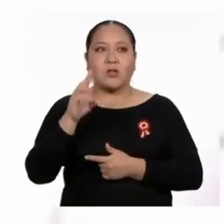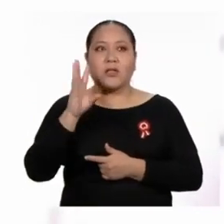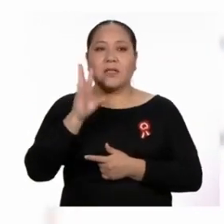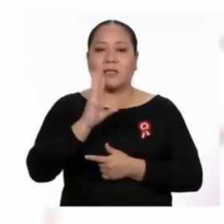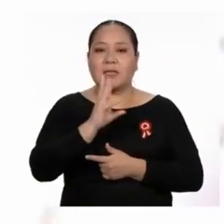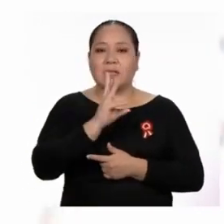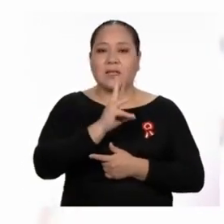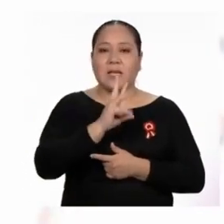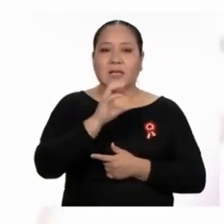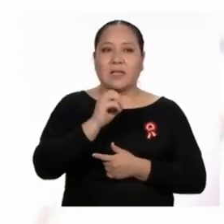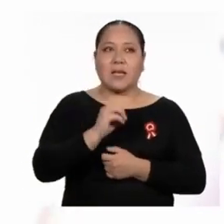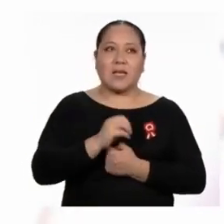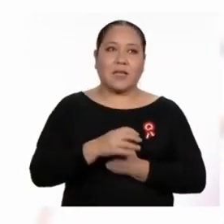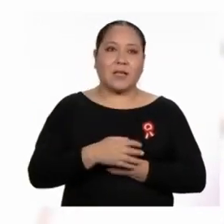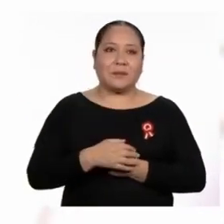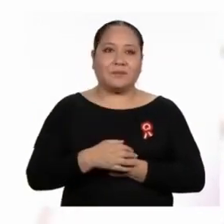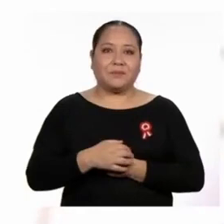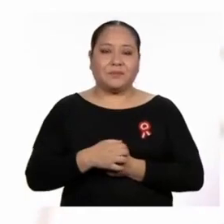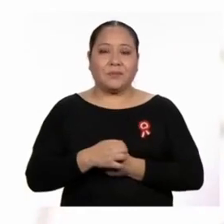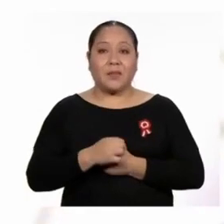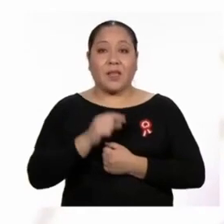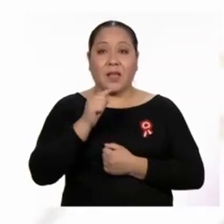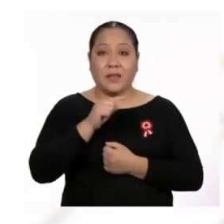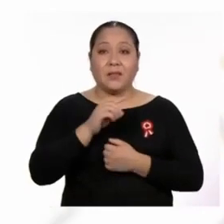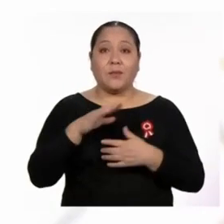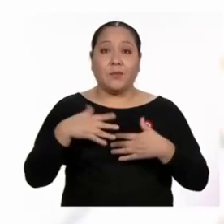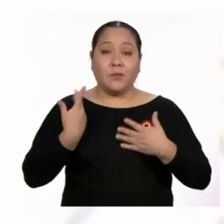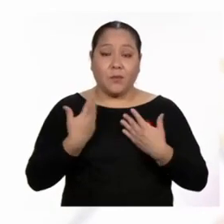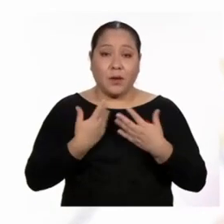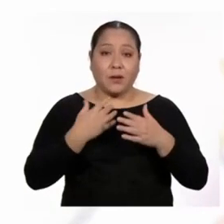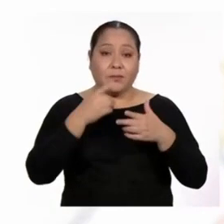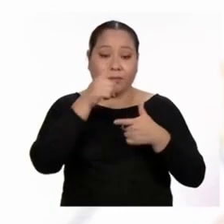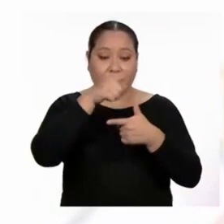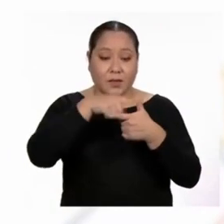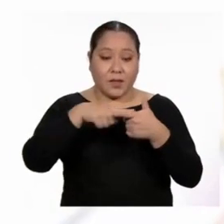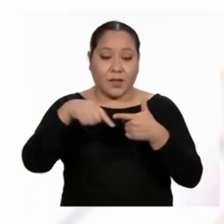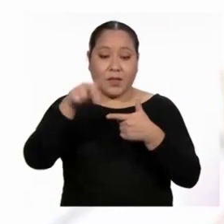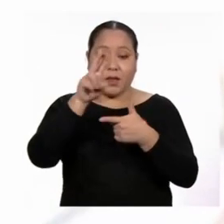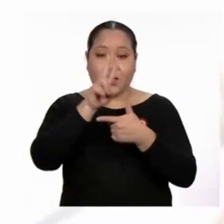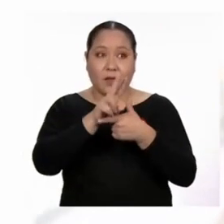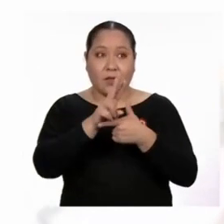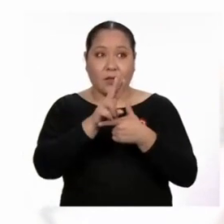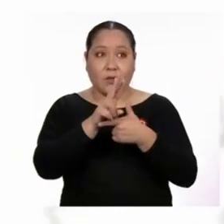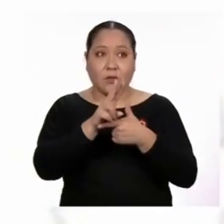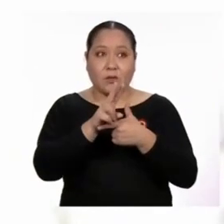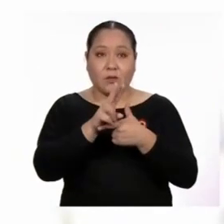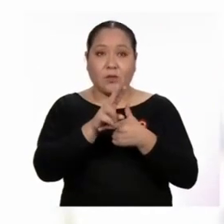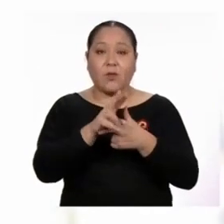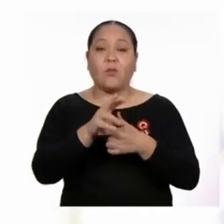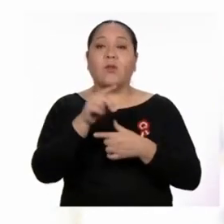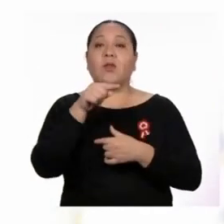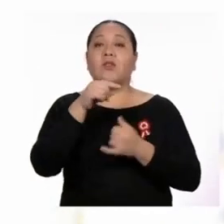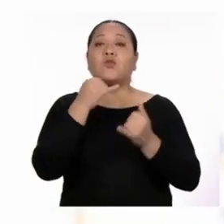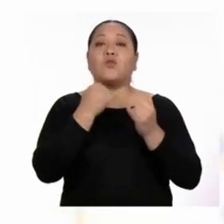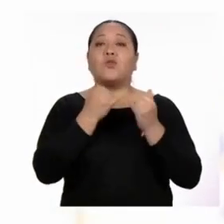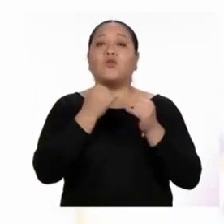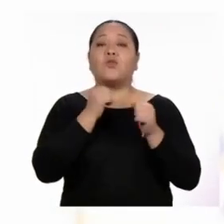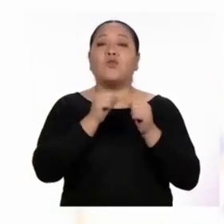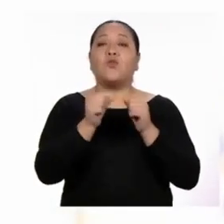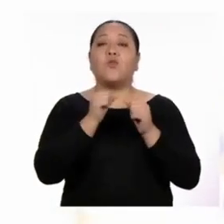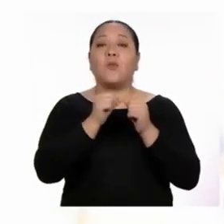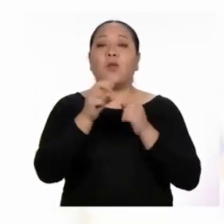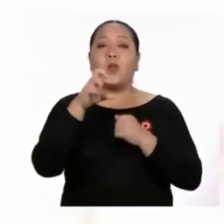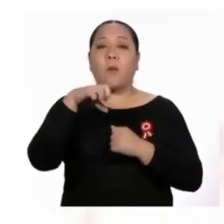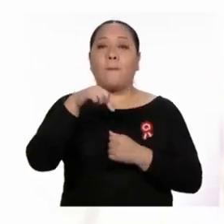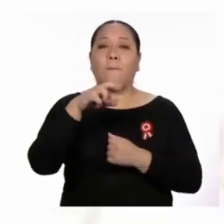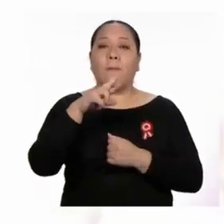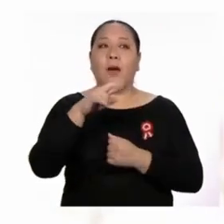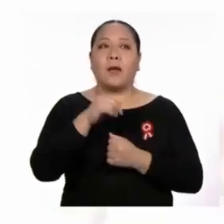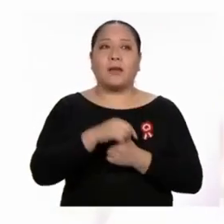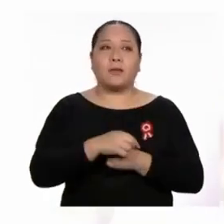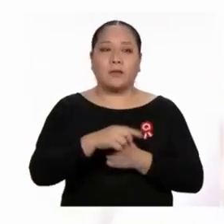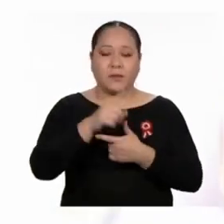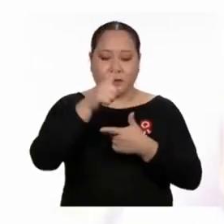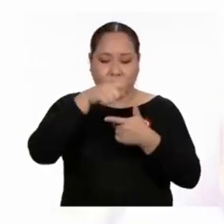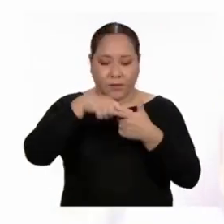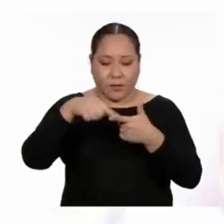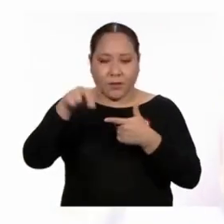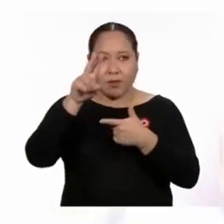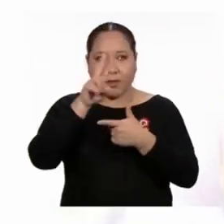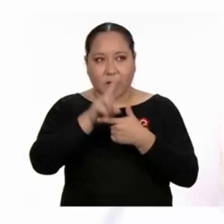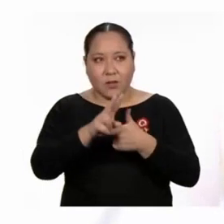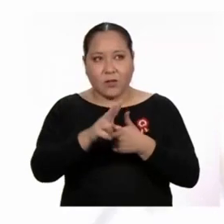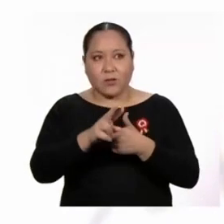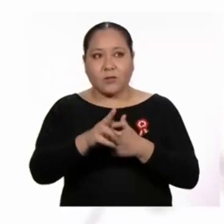Ahora 60. Como todavía se puede dividir entre 2, por terminar en una cifra par, dividimos entre 2 y